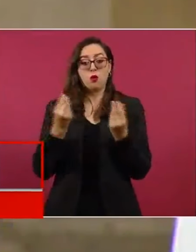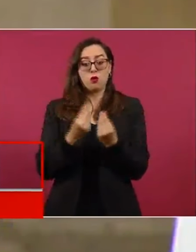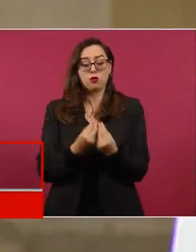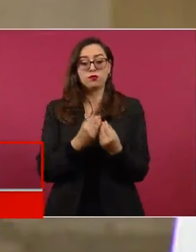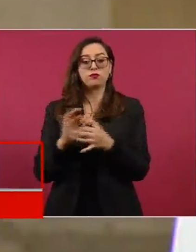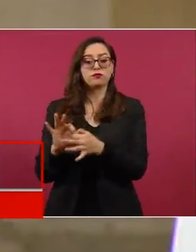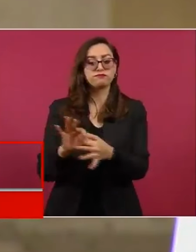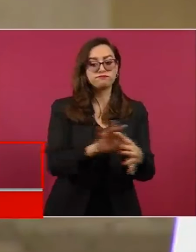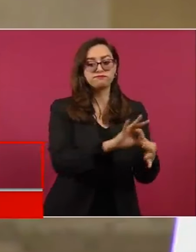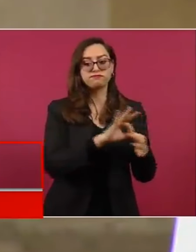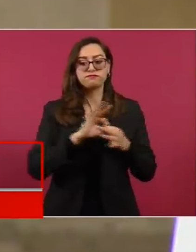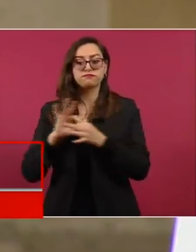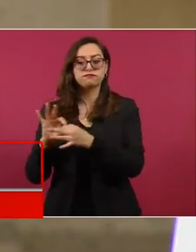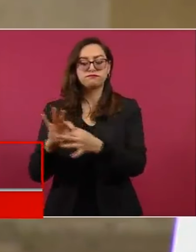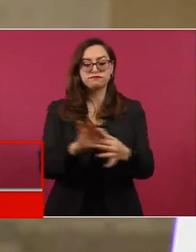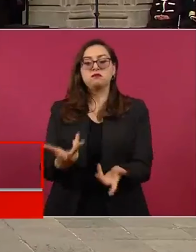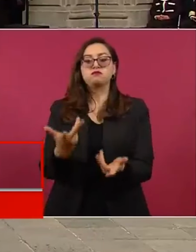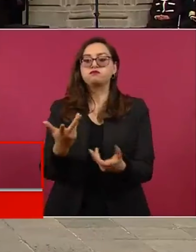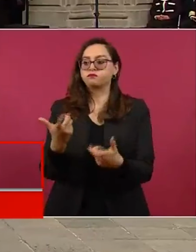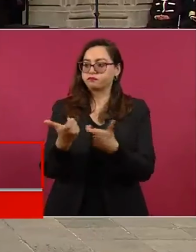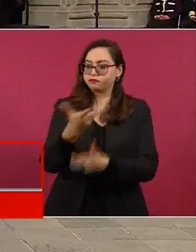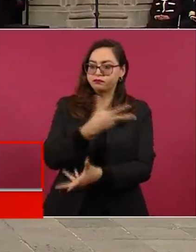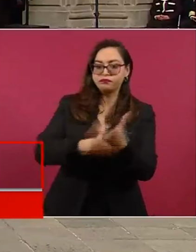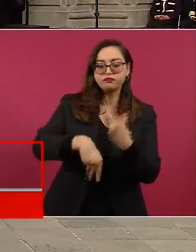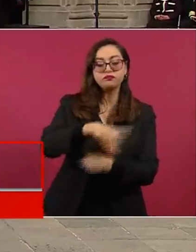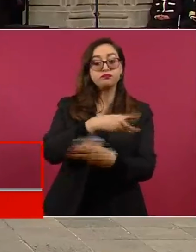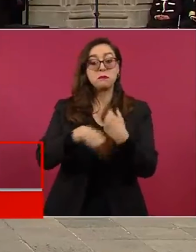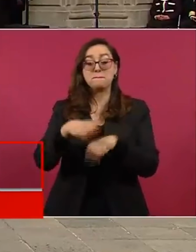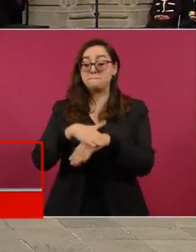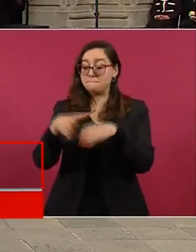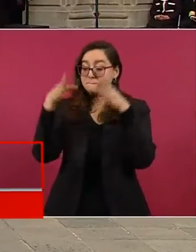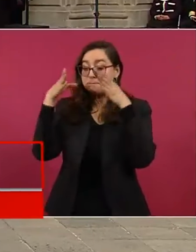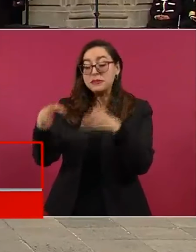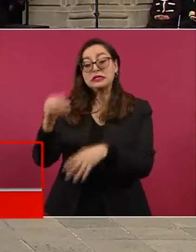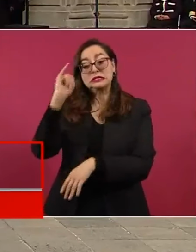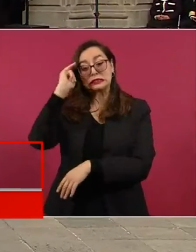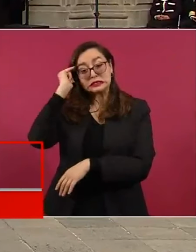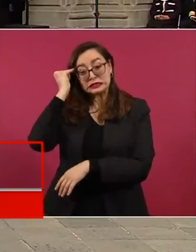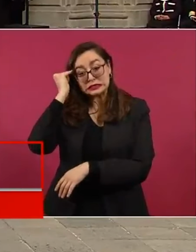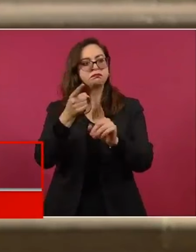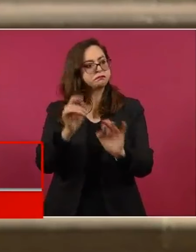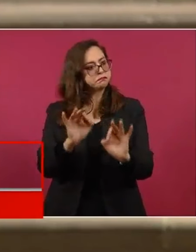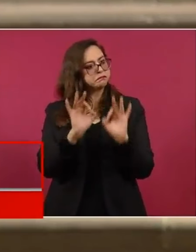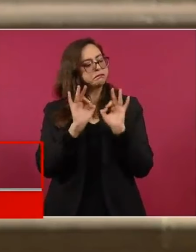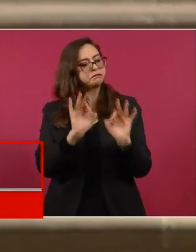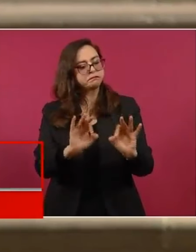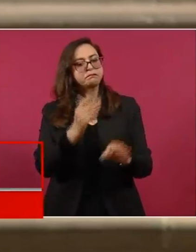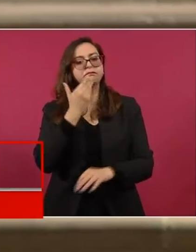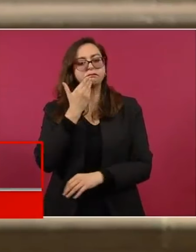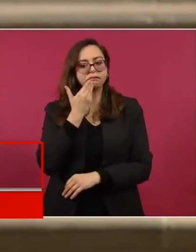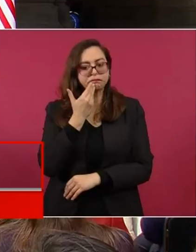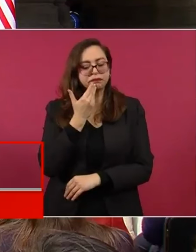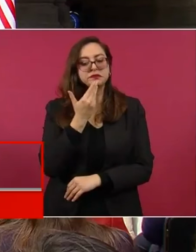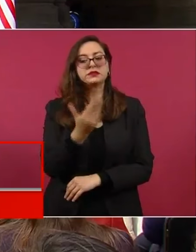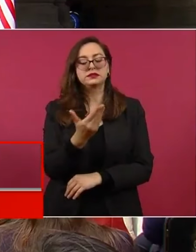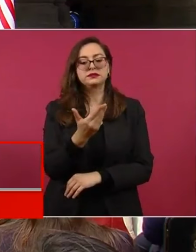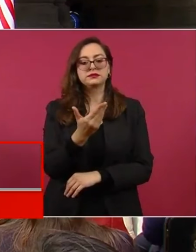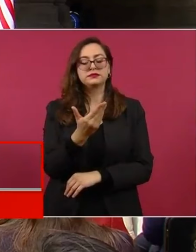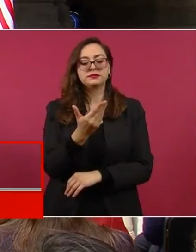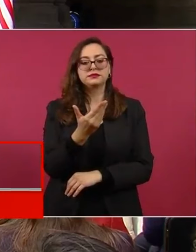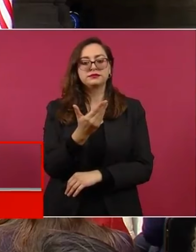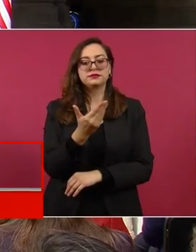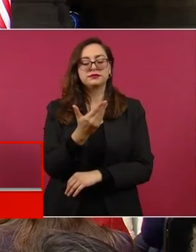necesidad de reforzar los esfuerzos para lograr una mayor integración económica, reforzar las cadenas de suministro y lograr mecanismos que permitan alentar la generación